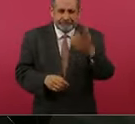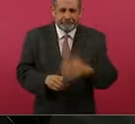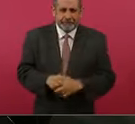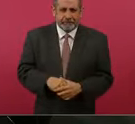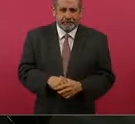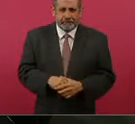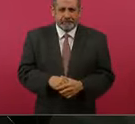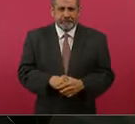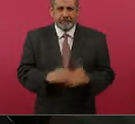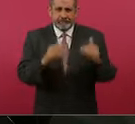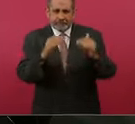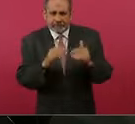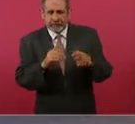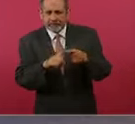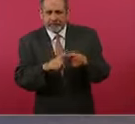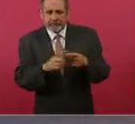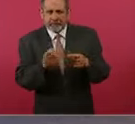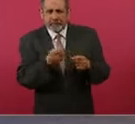Y muertes.